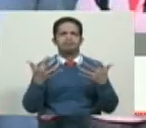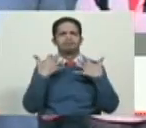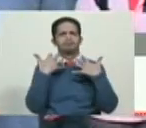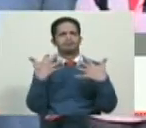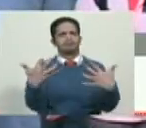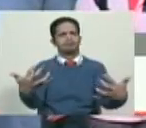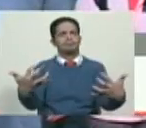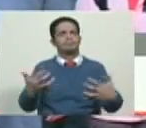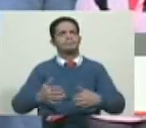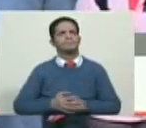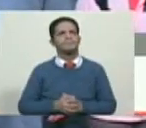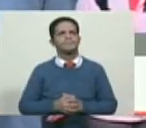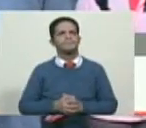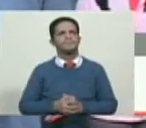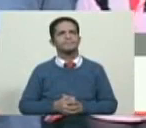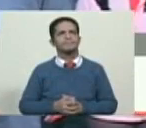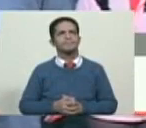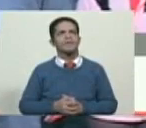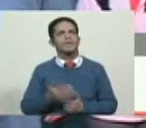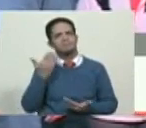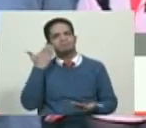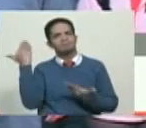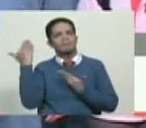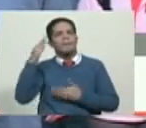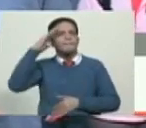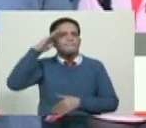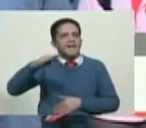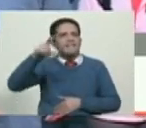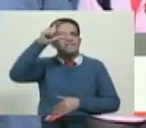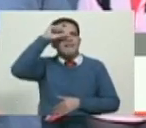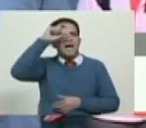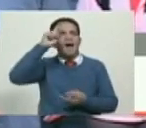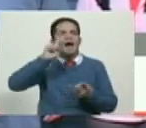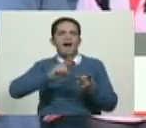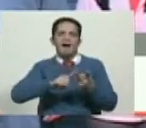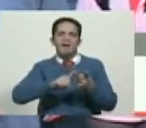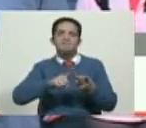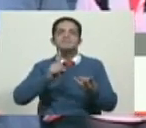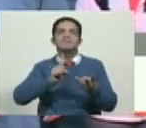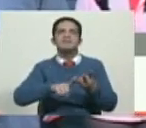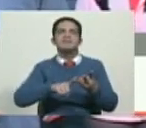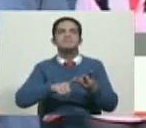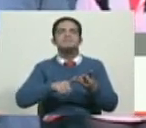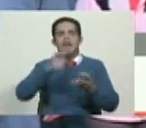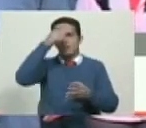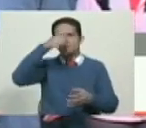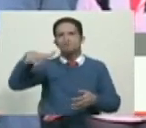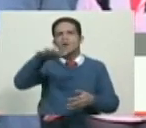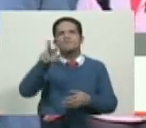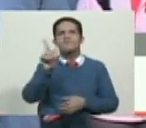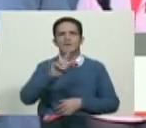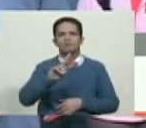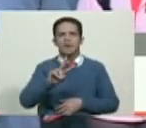Nacional Bolivariana. Tenemos esta inmensa Milicia Nacional Bolivariana. Y tenemos este inmenso y gigante pueblo de Venezuela.